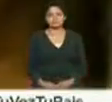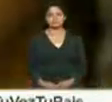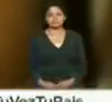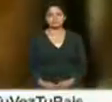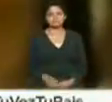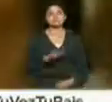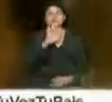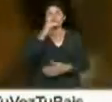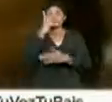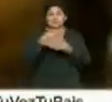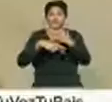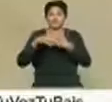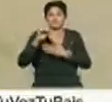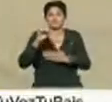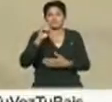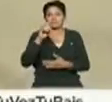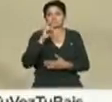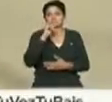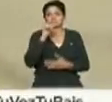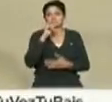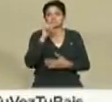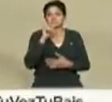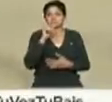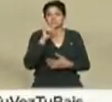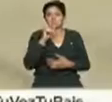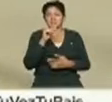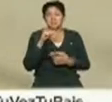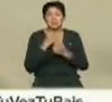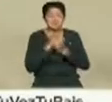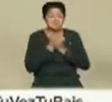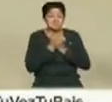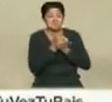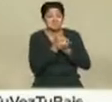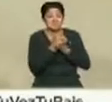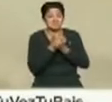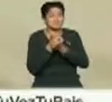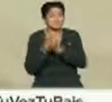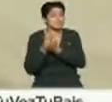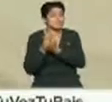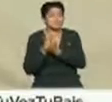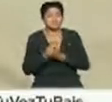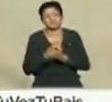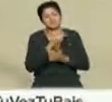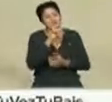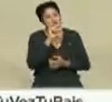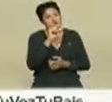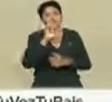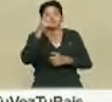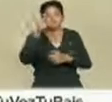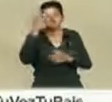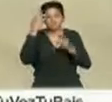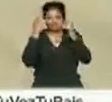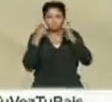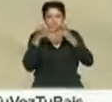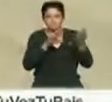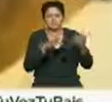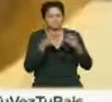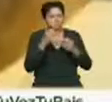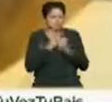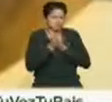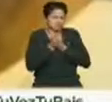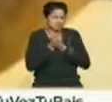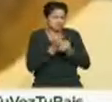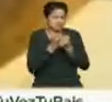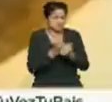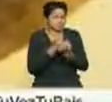El heredero suscita menos afecto que su padre, al que muchos tailandeses consideran un ser casi divino y un símbolo de la